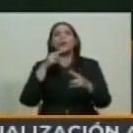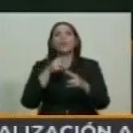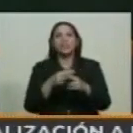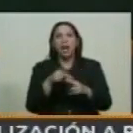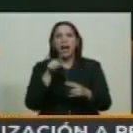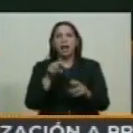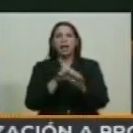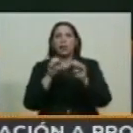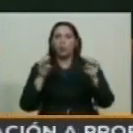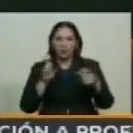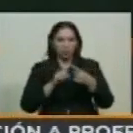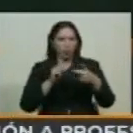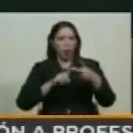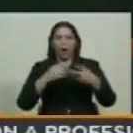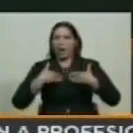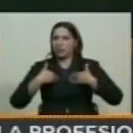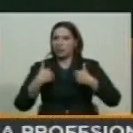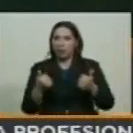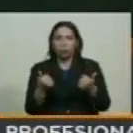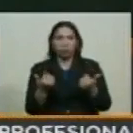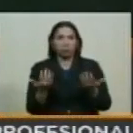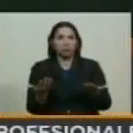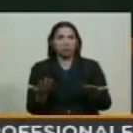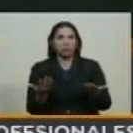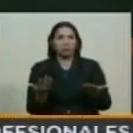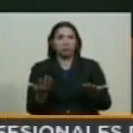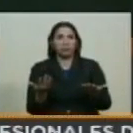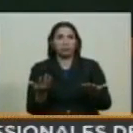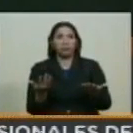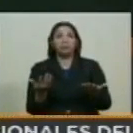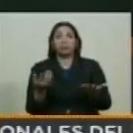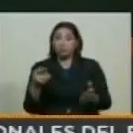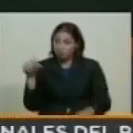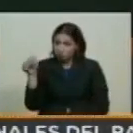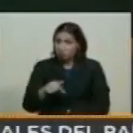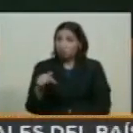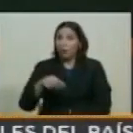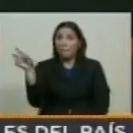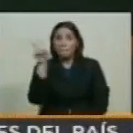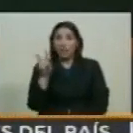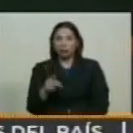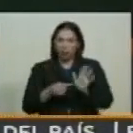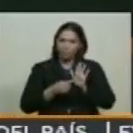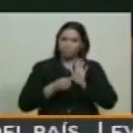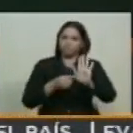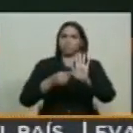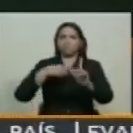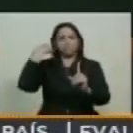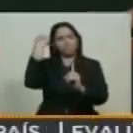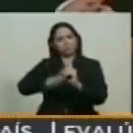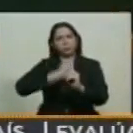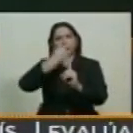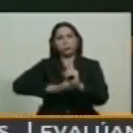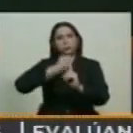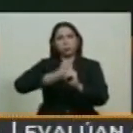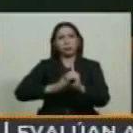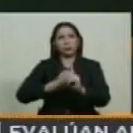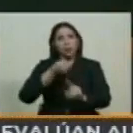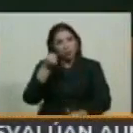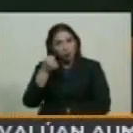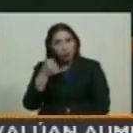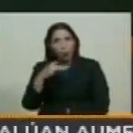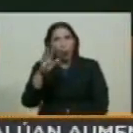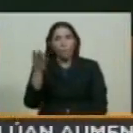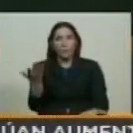educación ni a la salud. Y aquí está Venezuela dando la batalla. Los números que mostró el